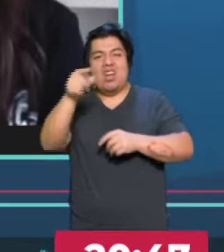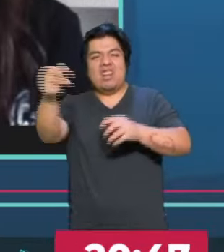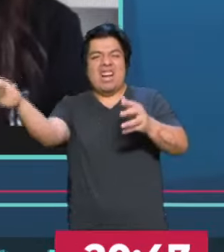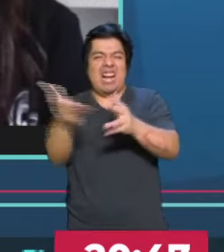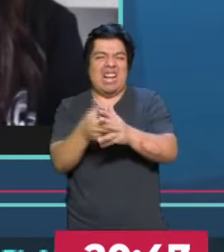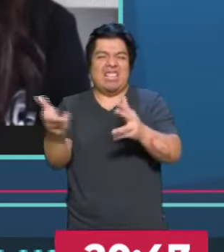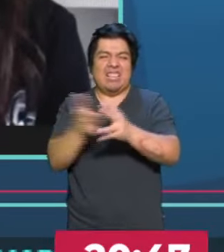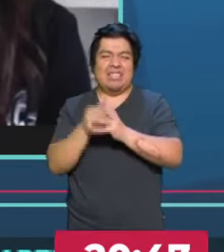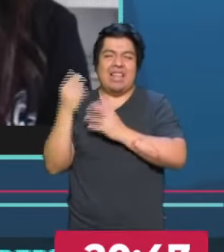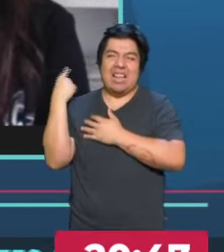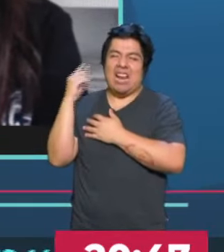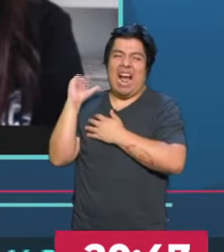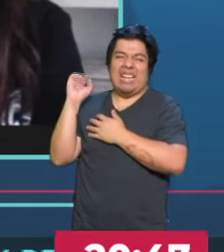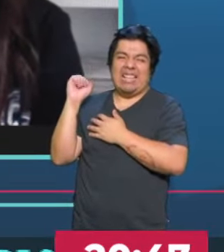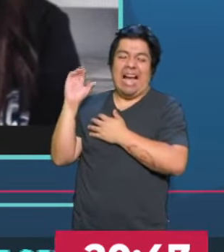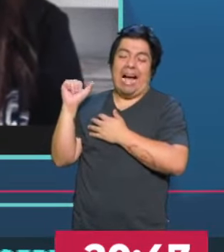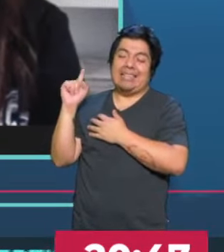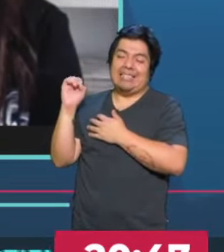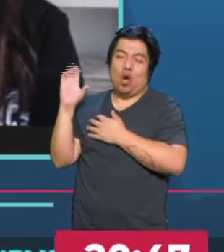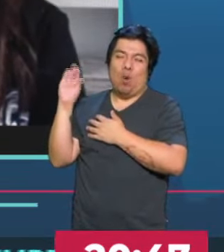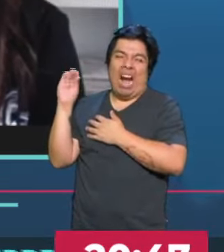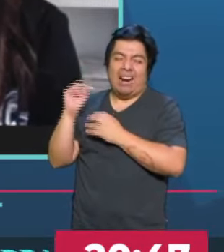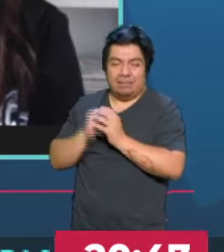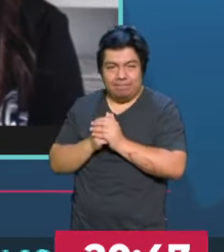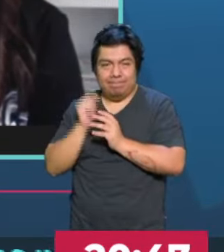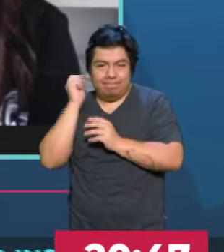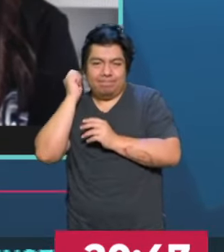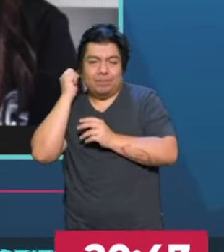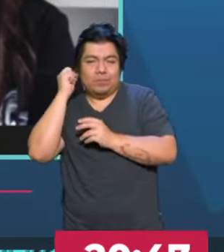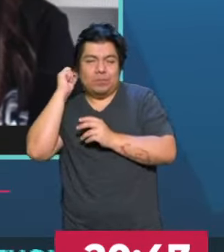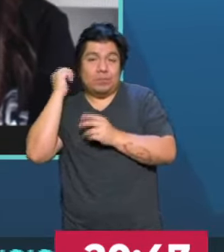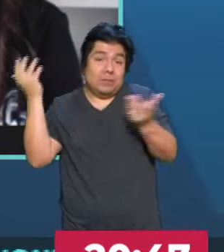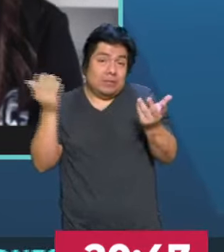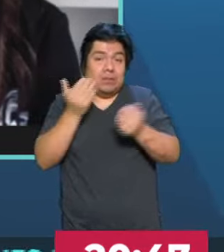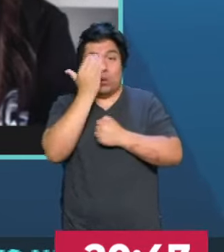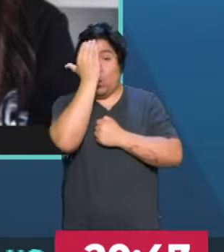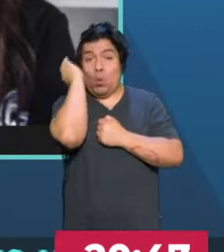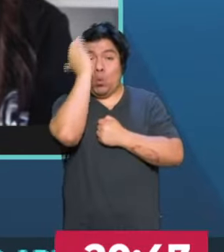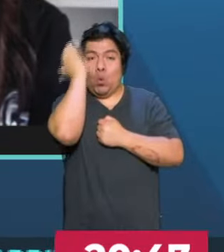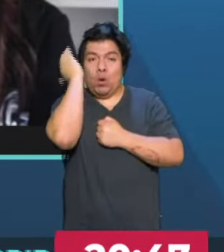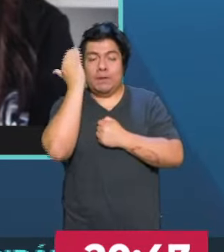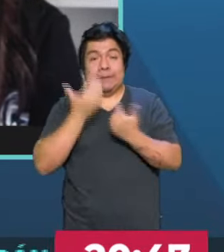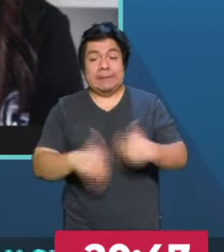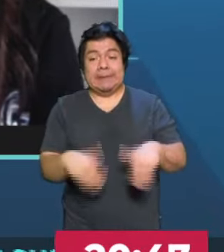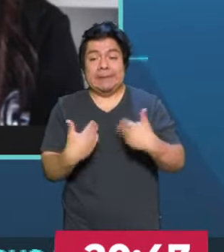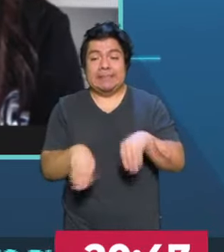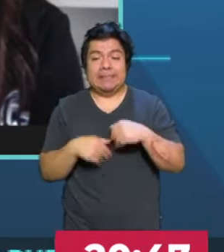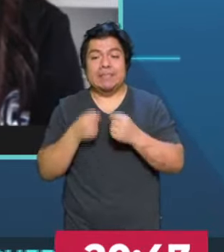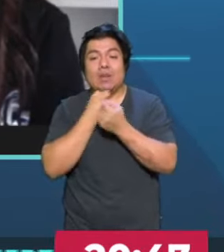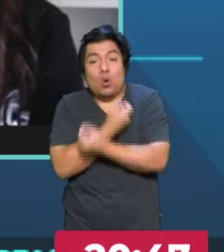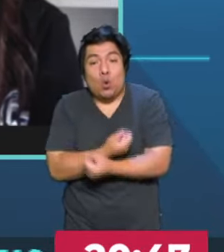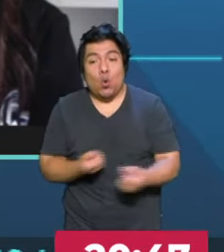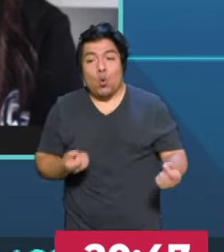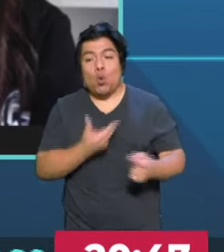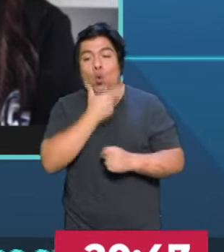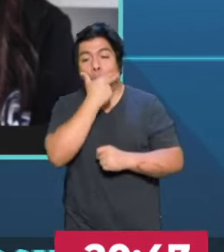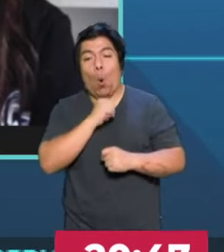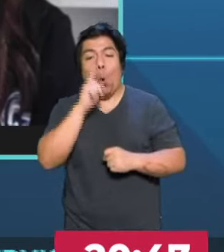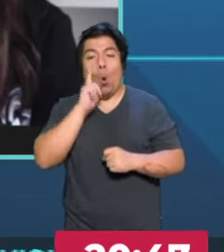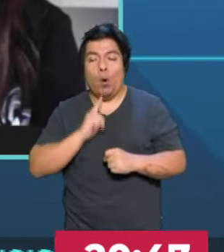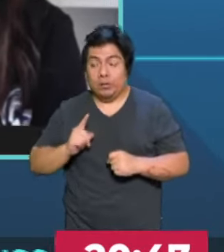fondo mientras él trataba de dar el grito de la independencia. Con Peña Nieto no olvidamos que incluso a los niños más pequeños, las imágenes